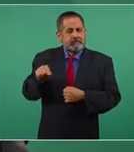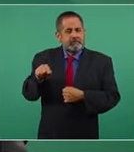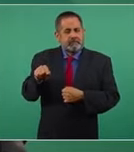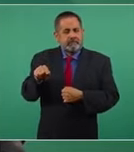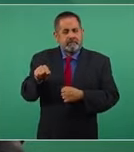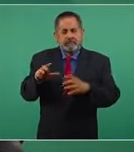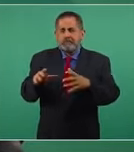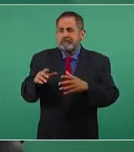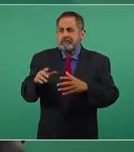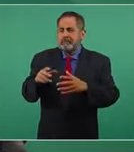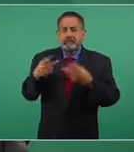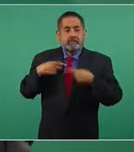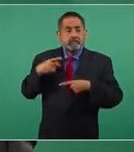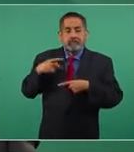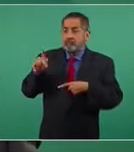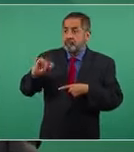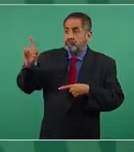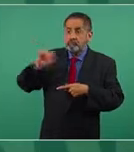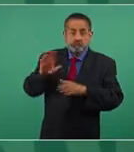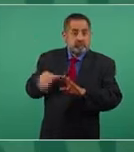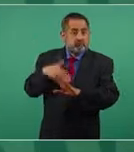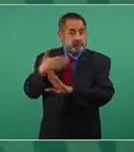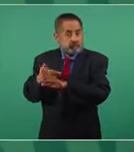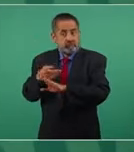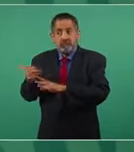a servidores públicos.